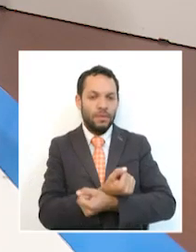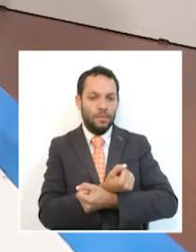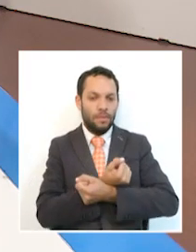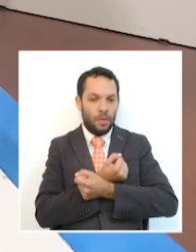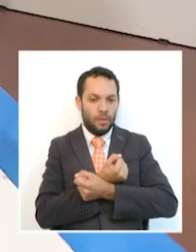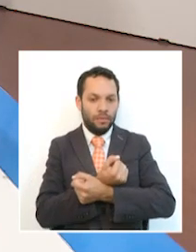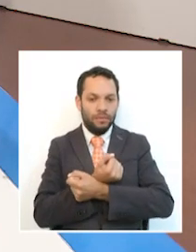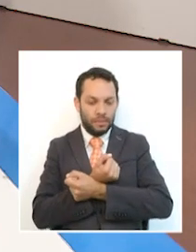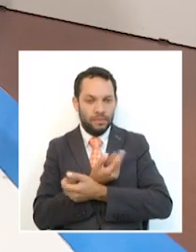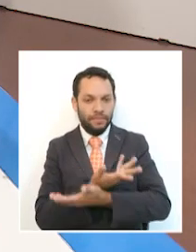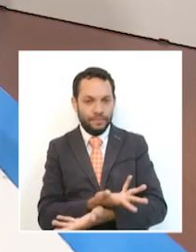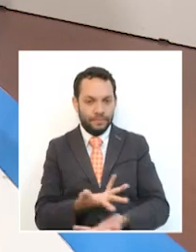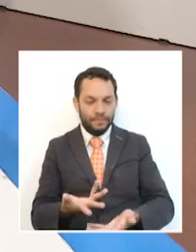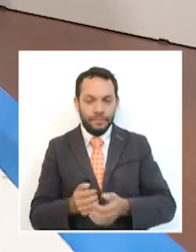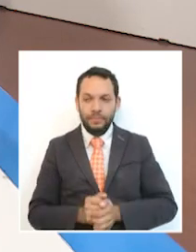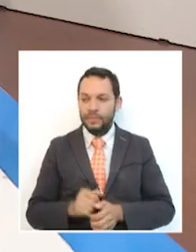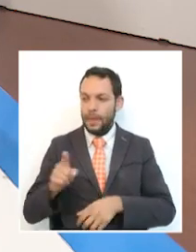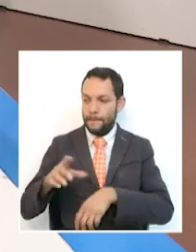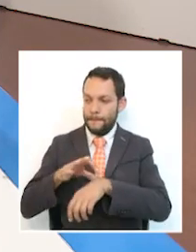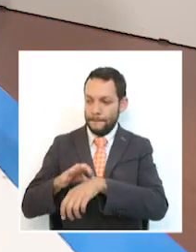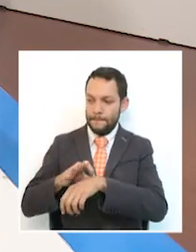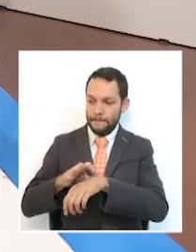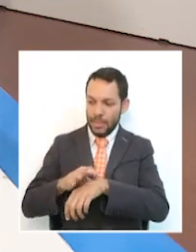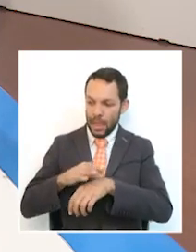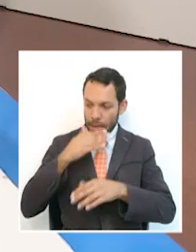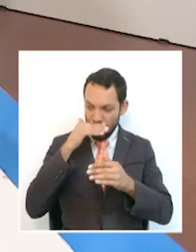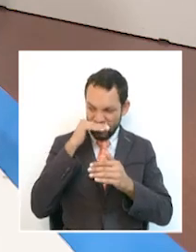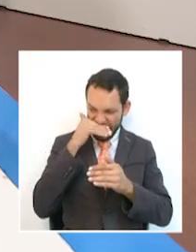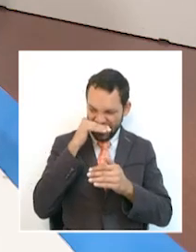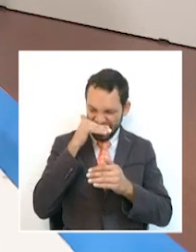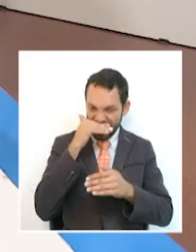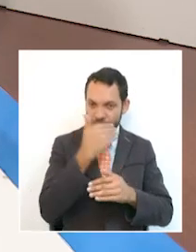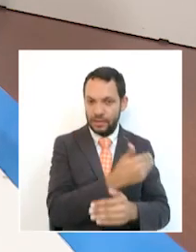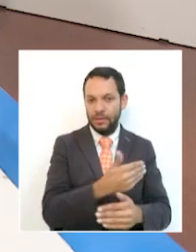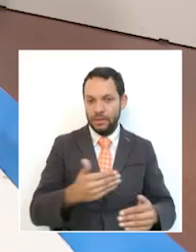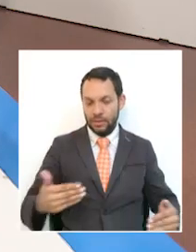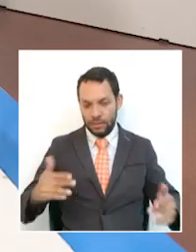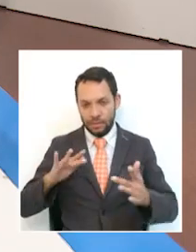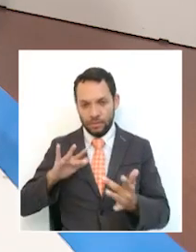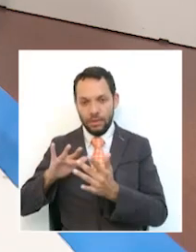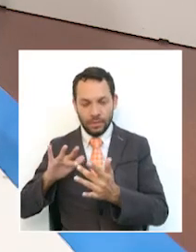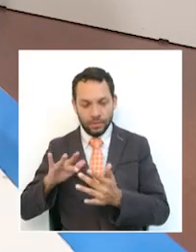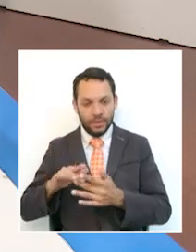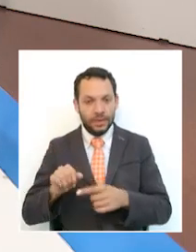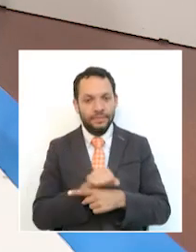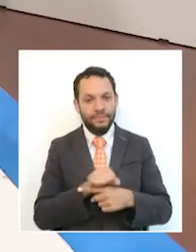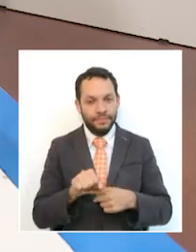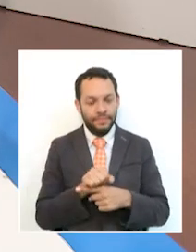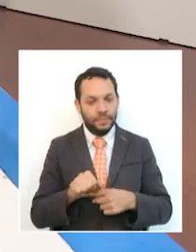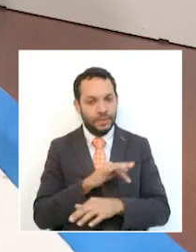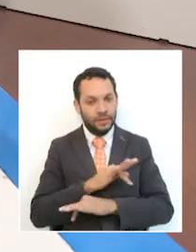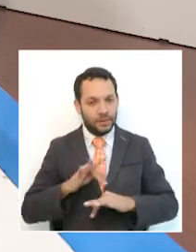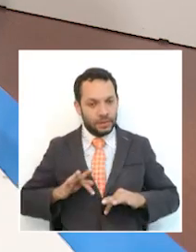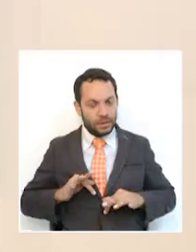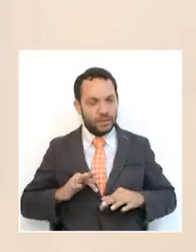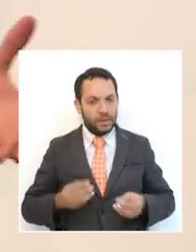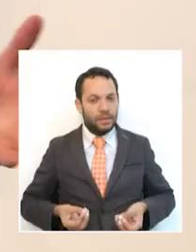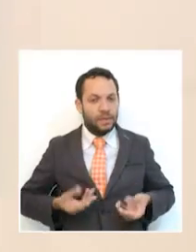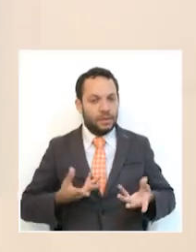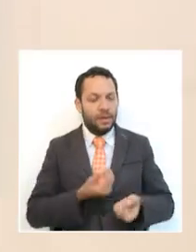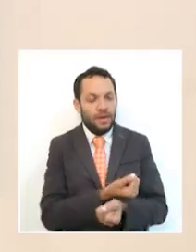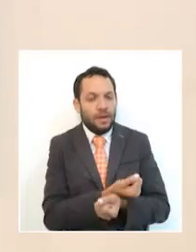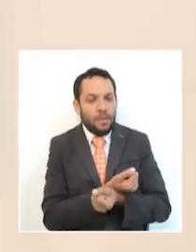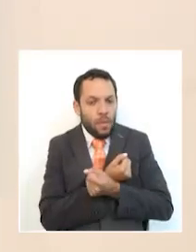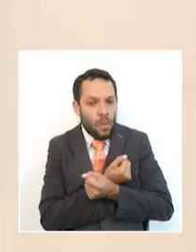él es médico pediatra afecto logo y bueno son unas terapias muy especiales de afecto como